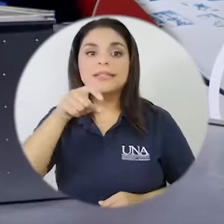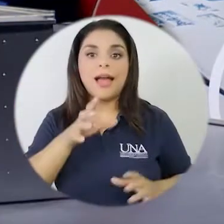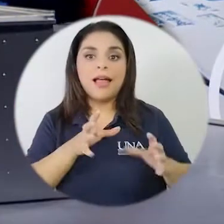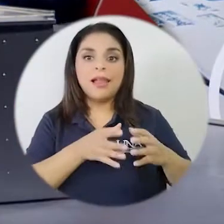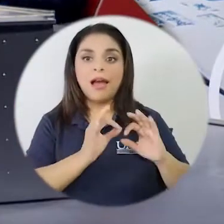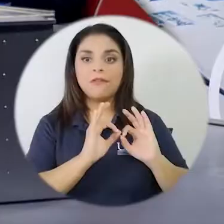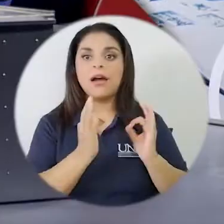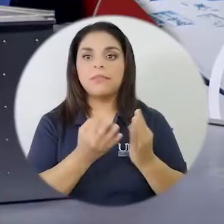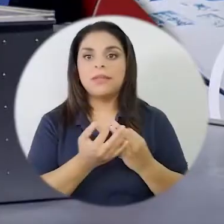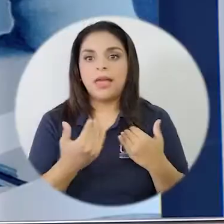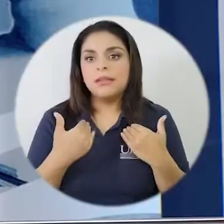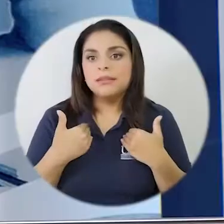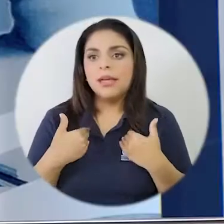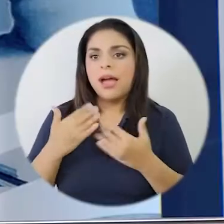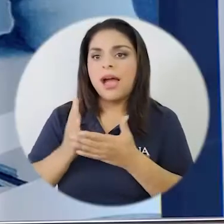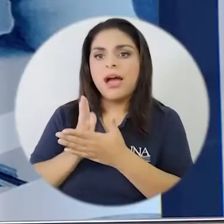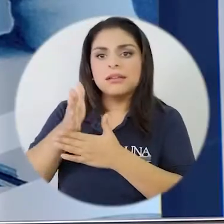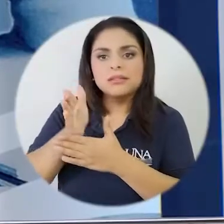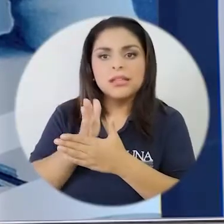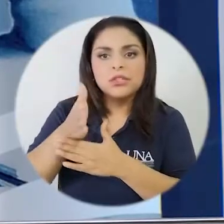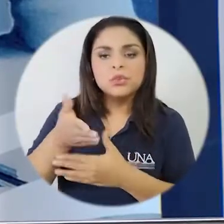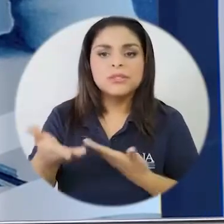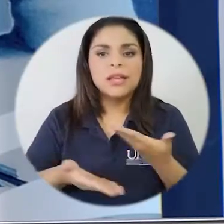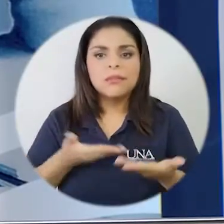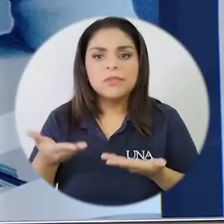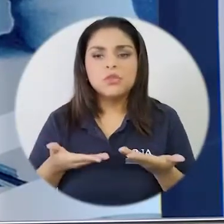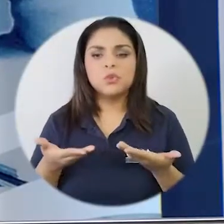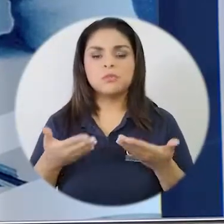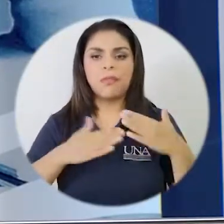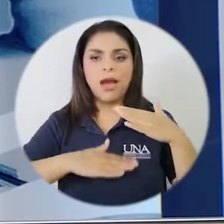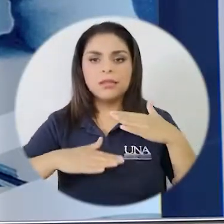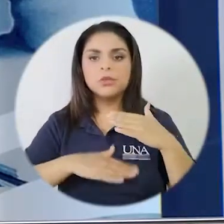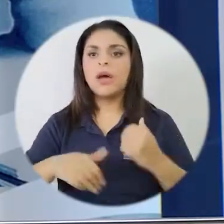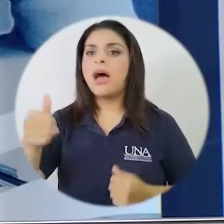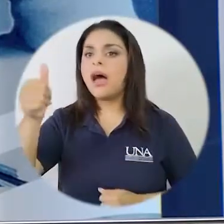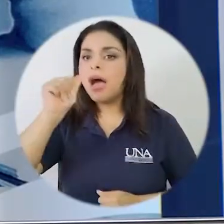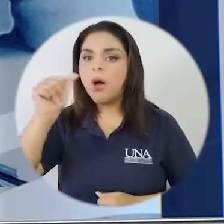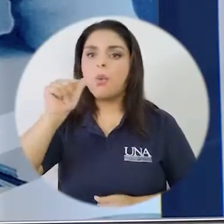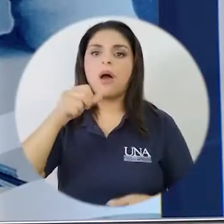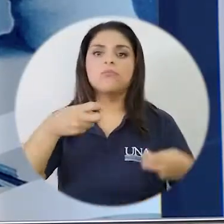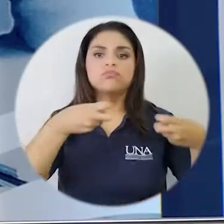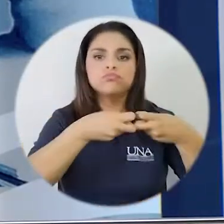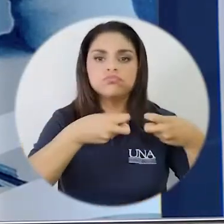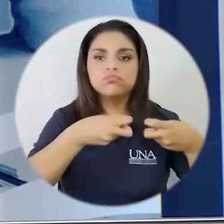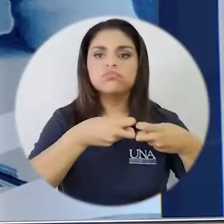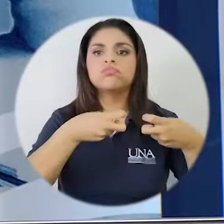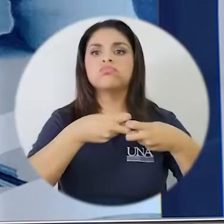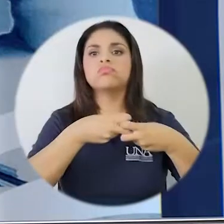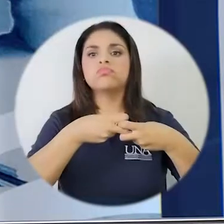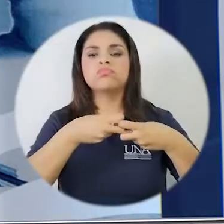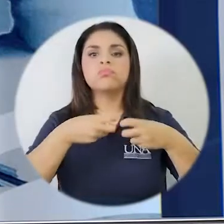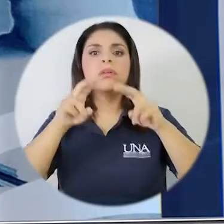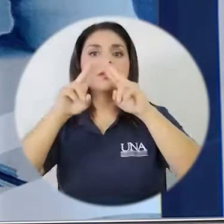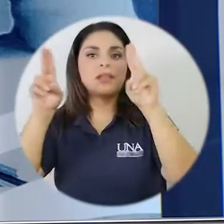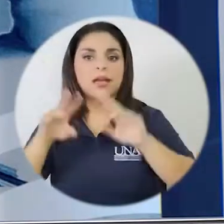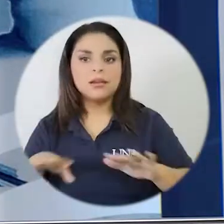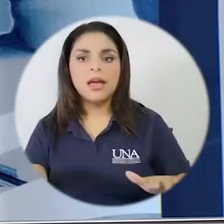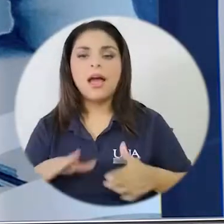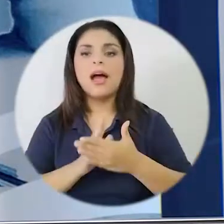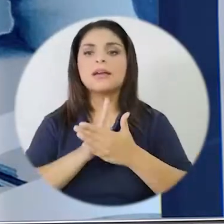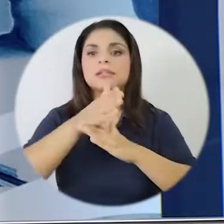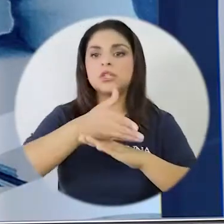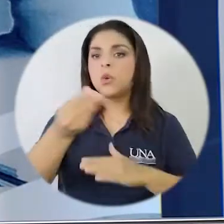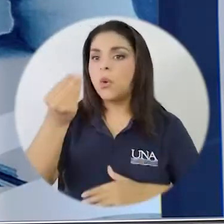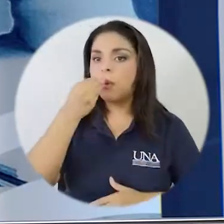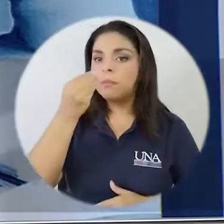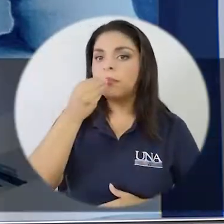núcleo familiar tenga al alcance, ¿verdad?, todos los servicios básicos, agua, fluido eléctrico, acceso a